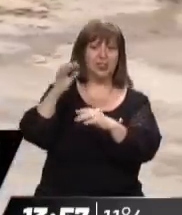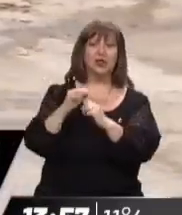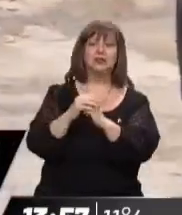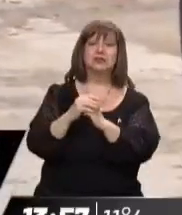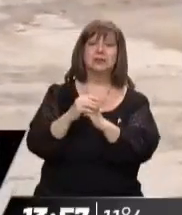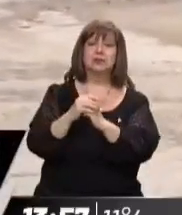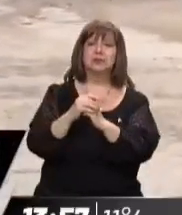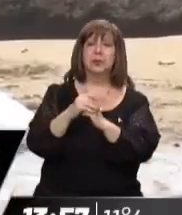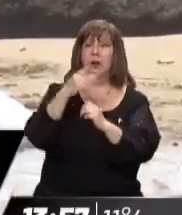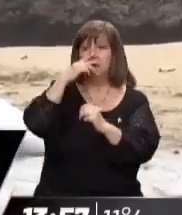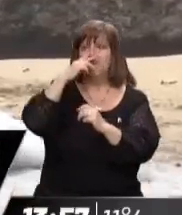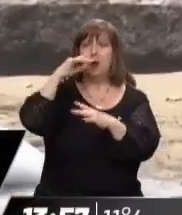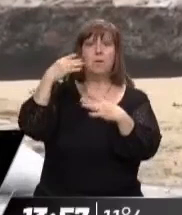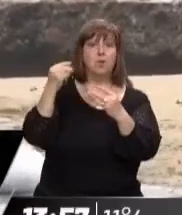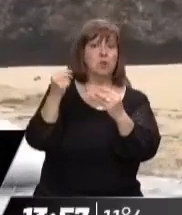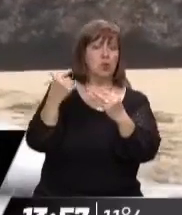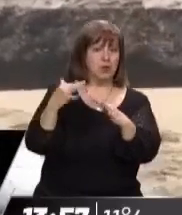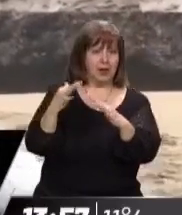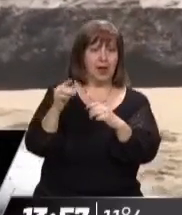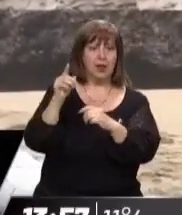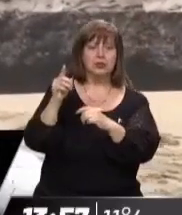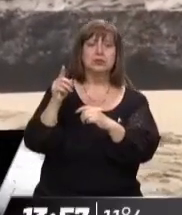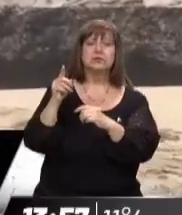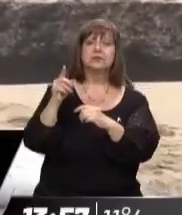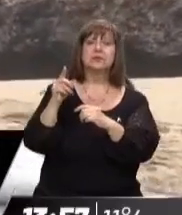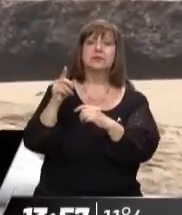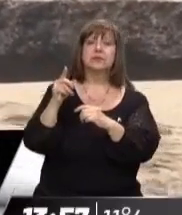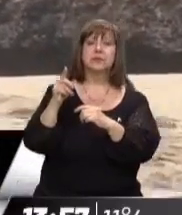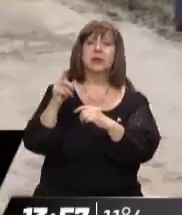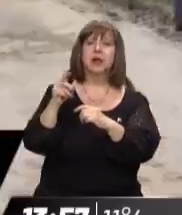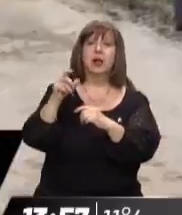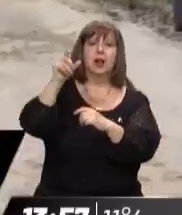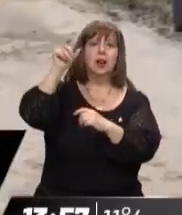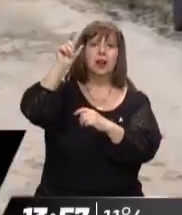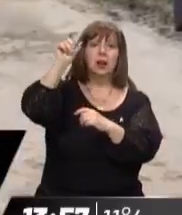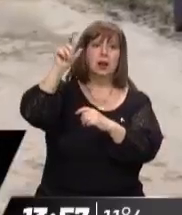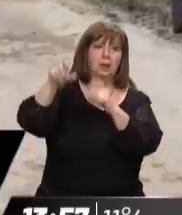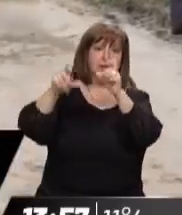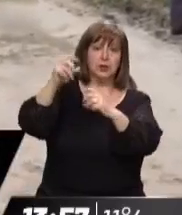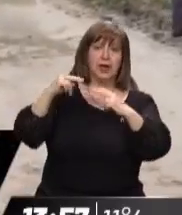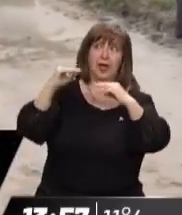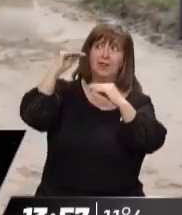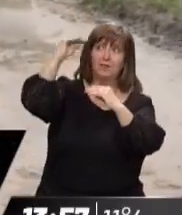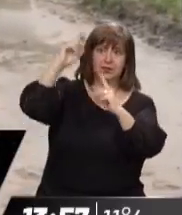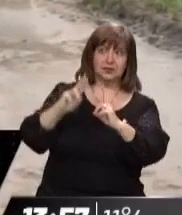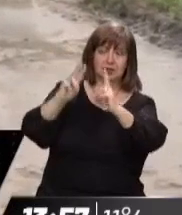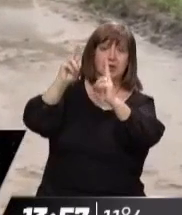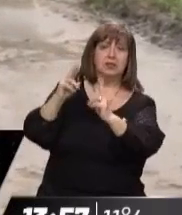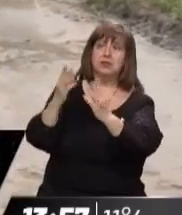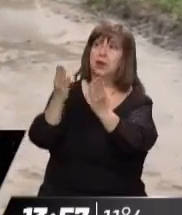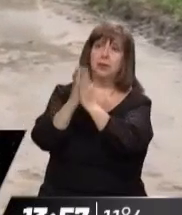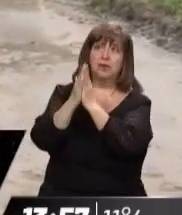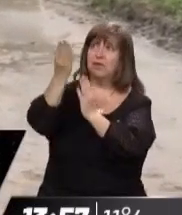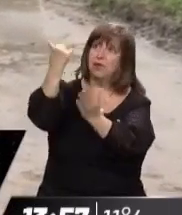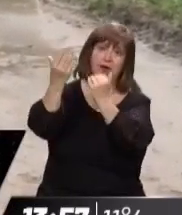muy muy costosos la gente fue evacuada también Exacto la gente tuvo que ser evacuada porque está muy cerca